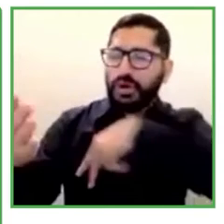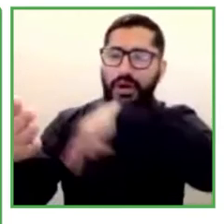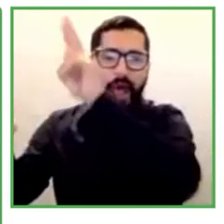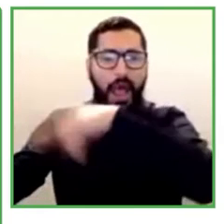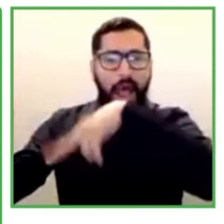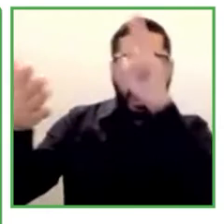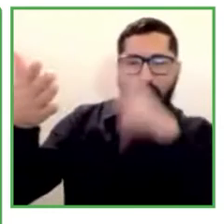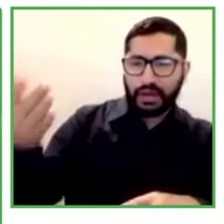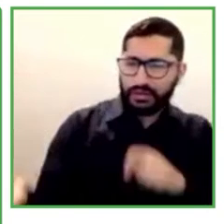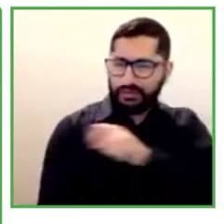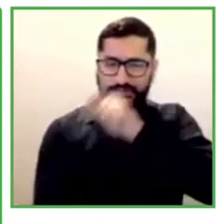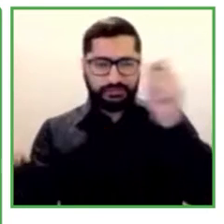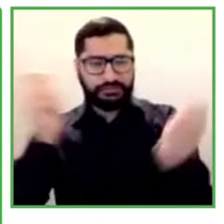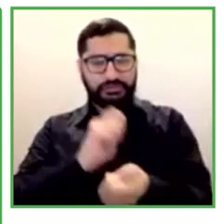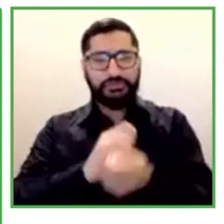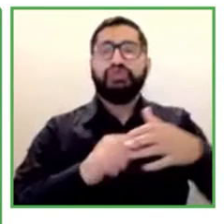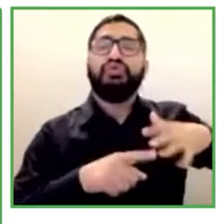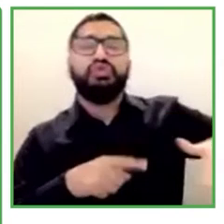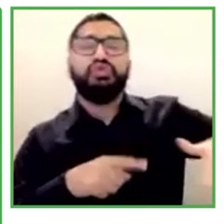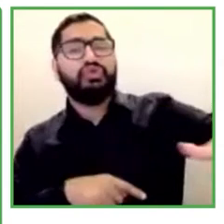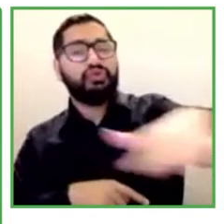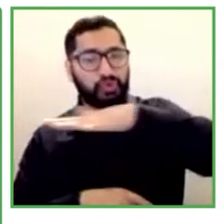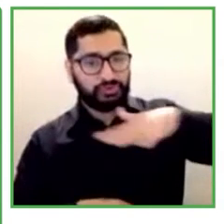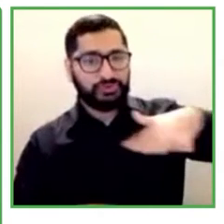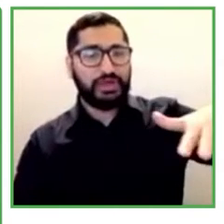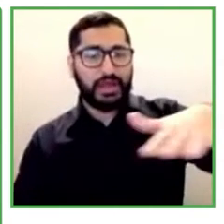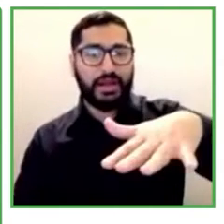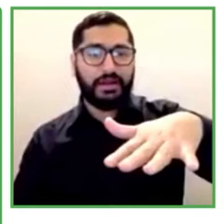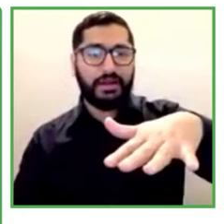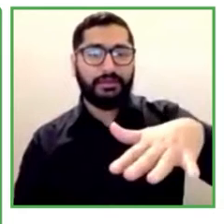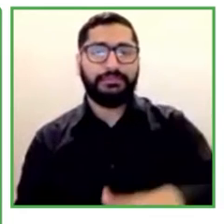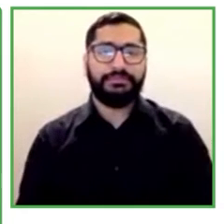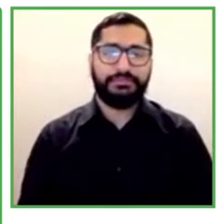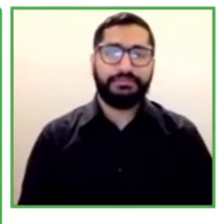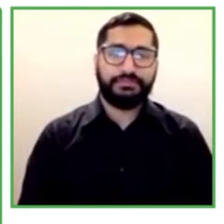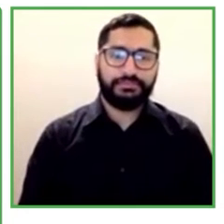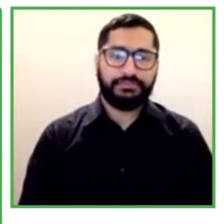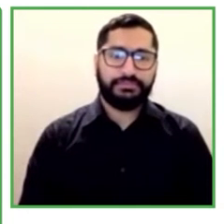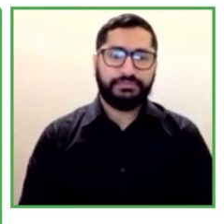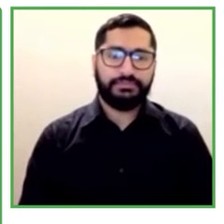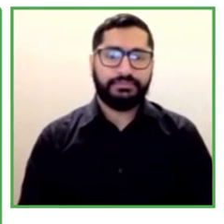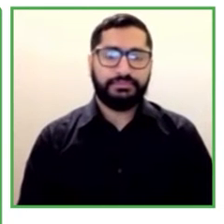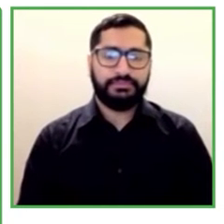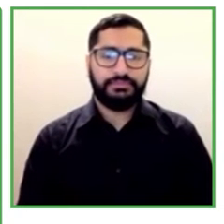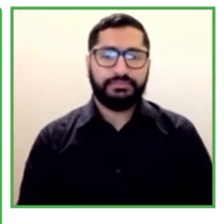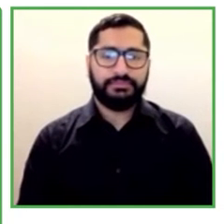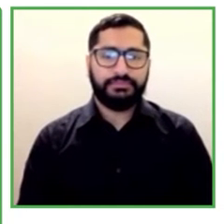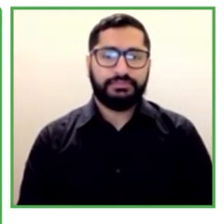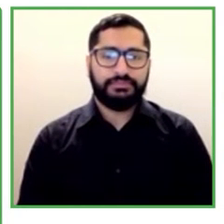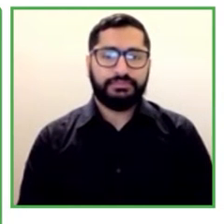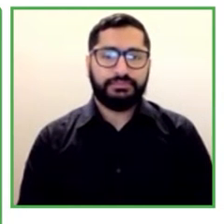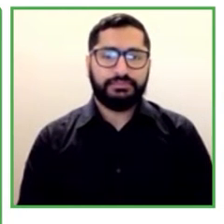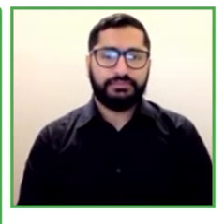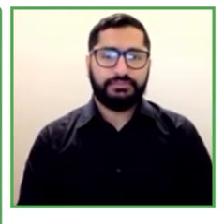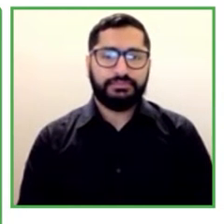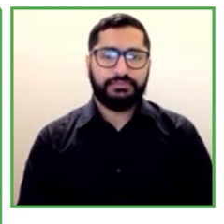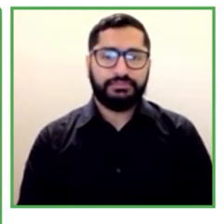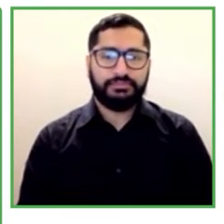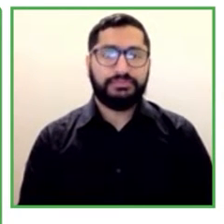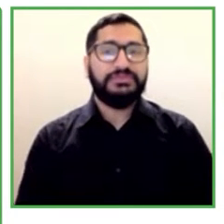instituciones y también otros programas de entrega de aportes, hemos estado apoyando a las mujeres, a los jóvenes y a las personas